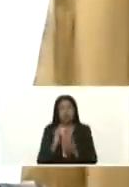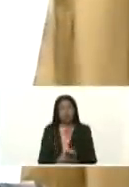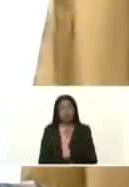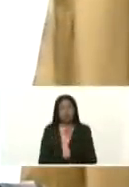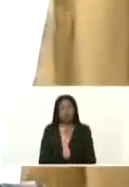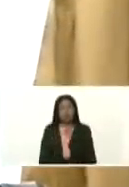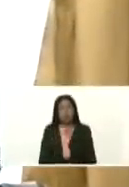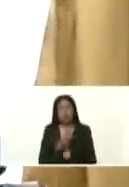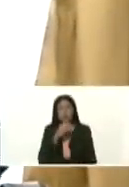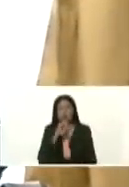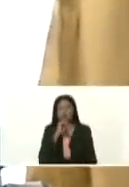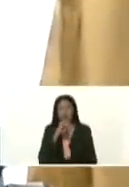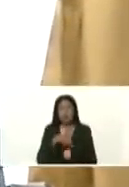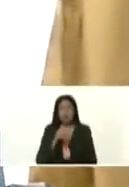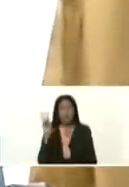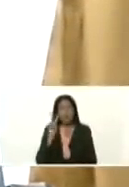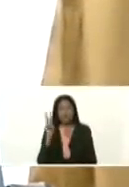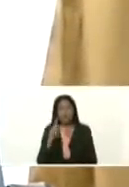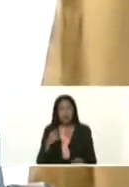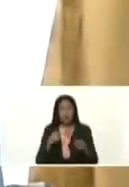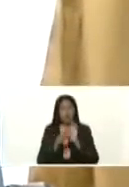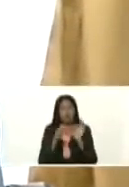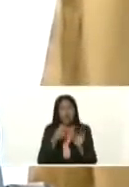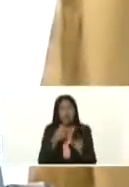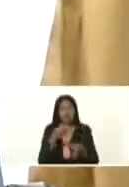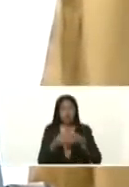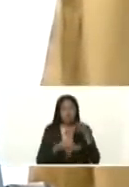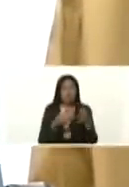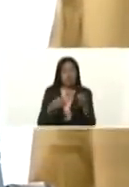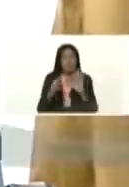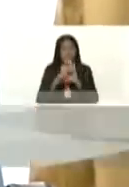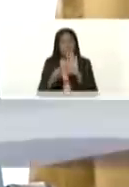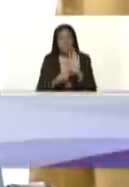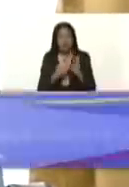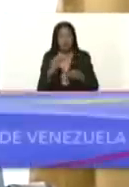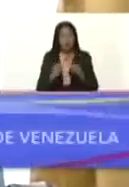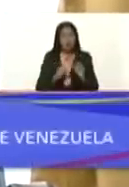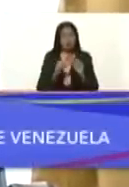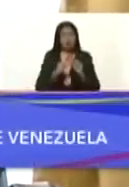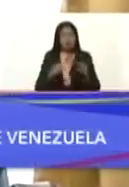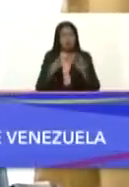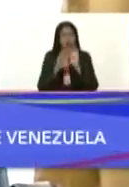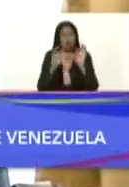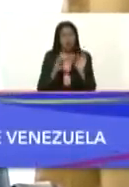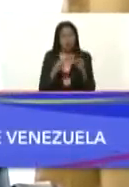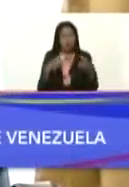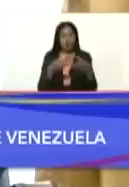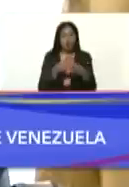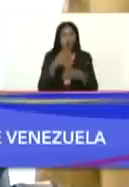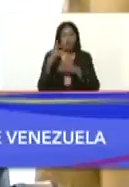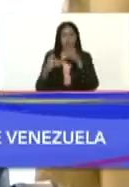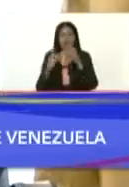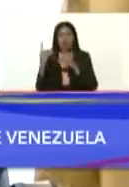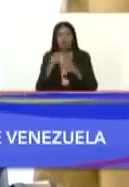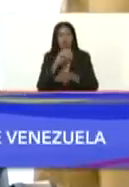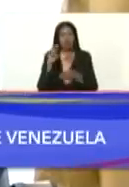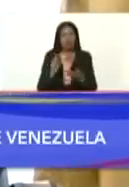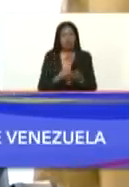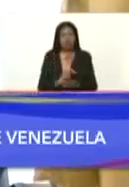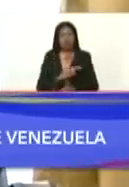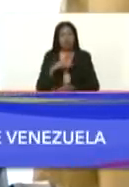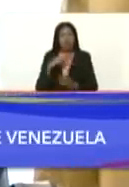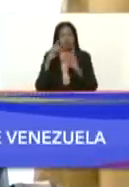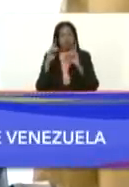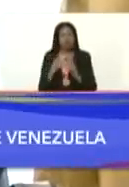buenas noticias para venezuela tal como usted lo ha dicho son aspectos concretos de cómo avanza esta mesa de diálogo nacional hemos